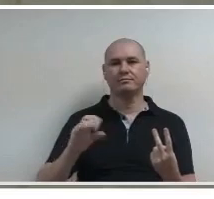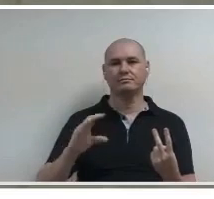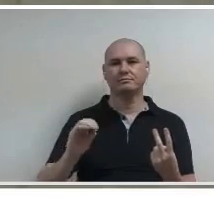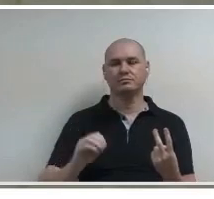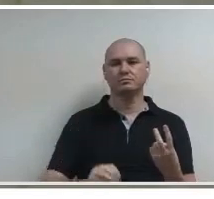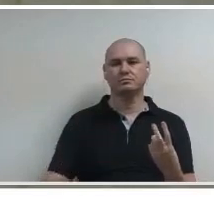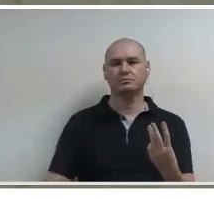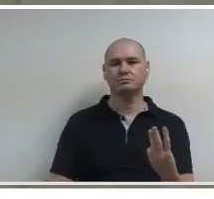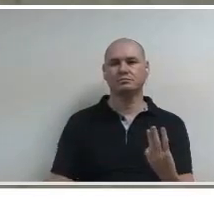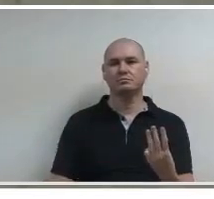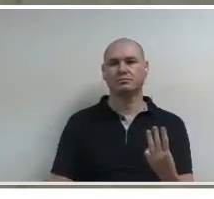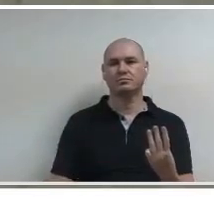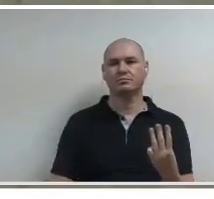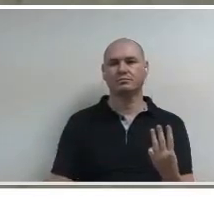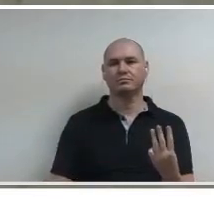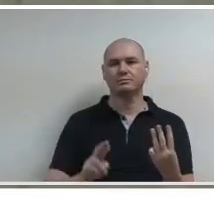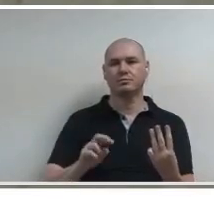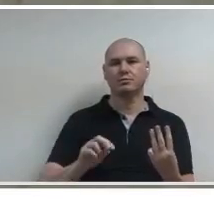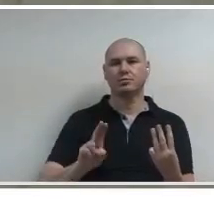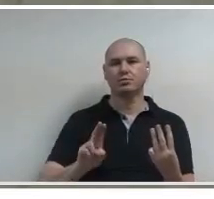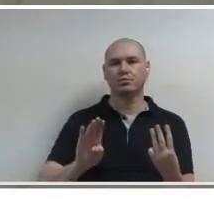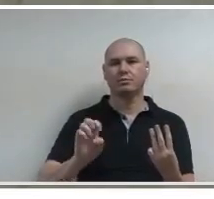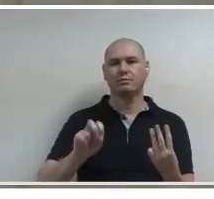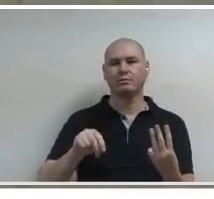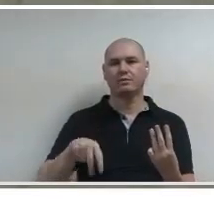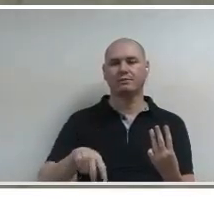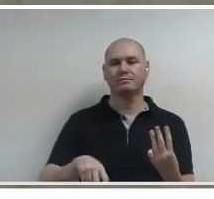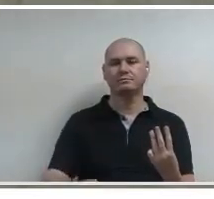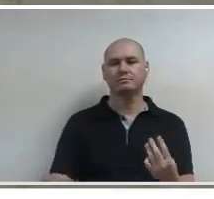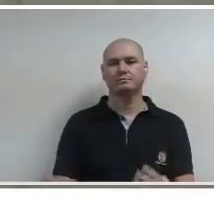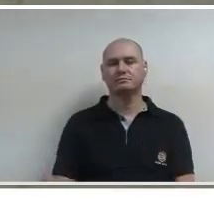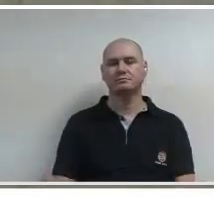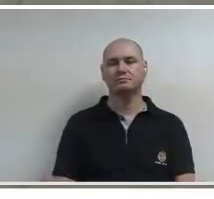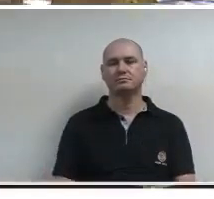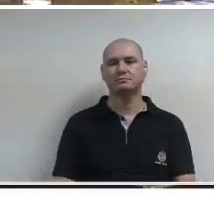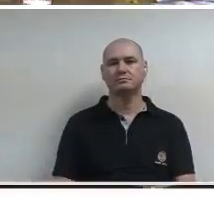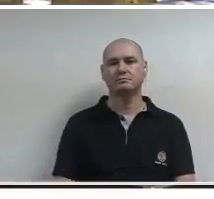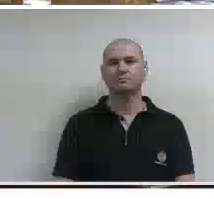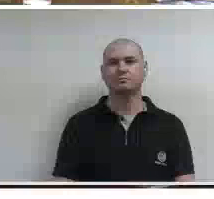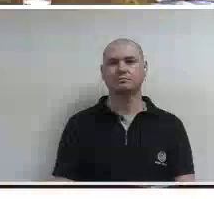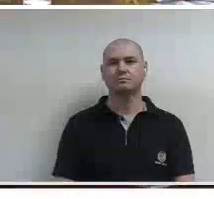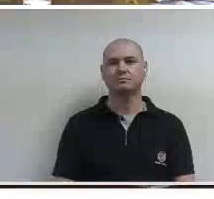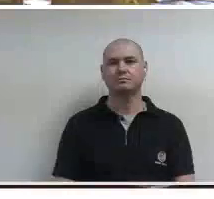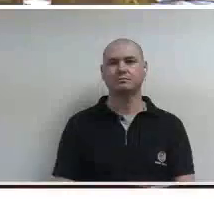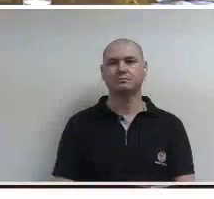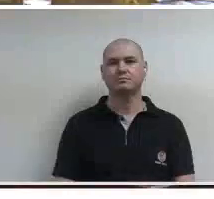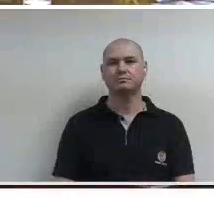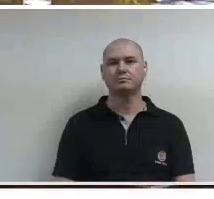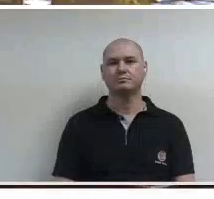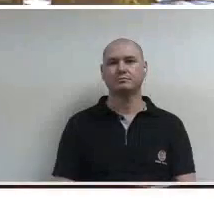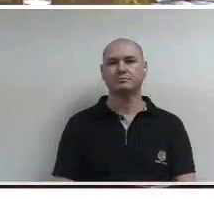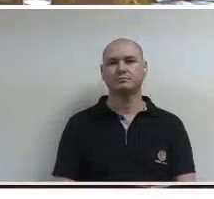Abogado Francisco Javier Godoy Moreno. Abogado Rubén Adolfo González Martínez.